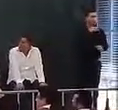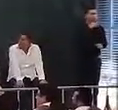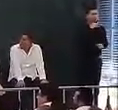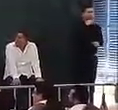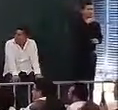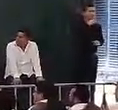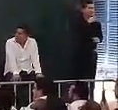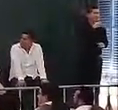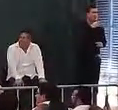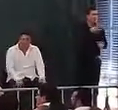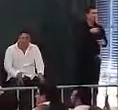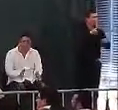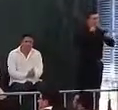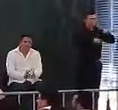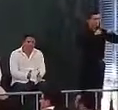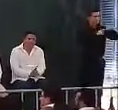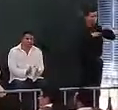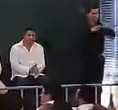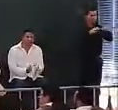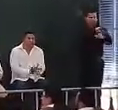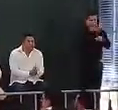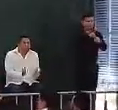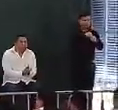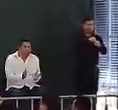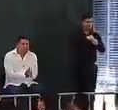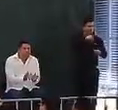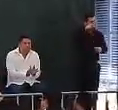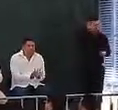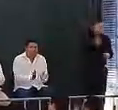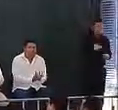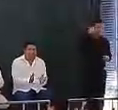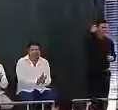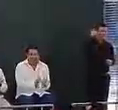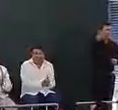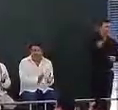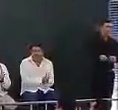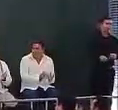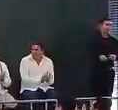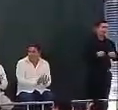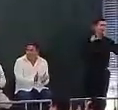va a acabar la impunidad. ¡Me canso, ganso!